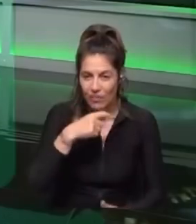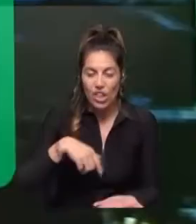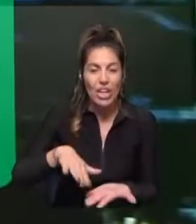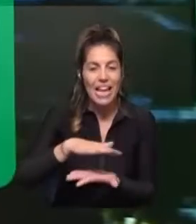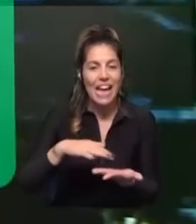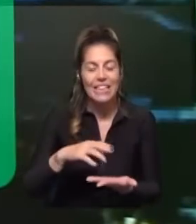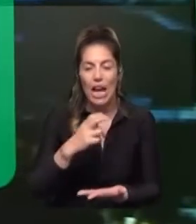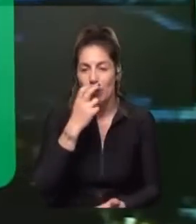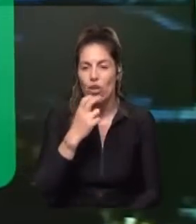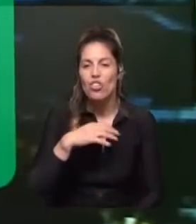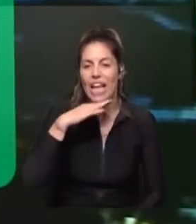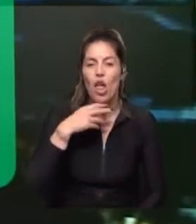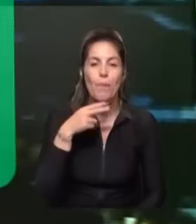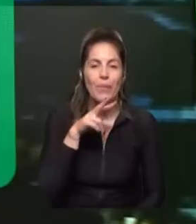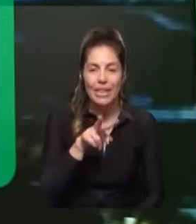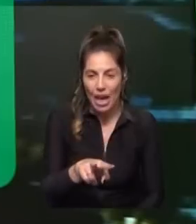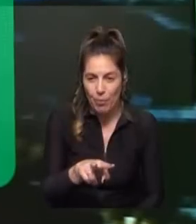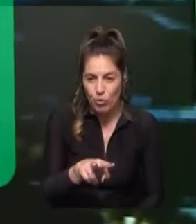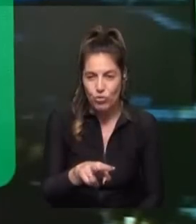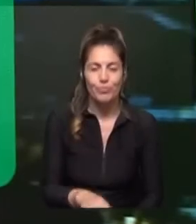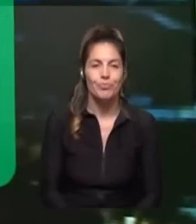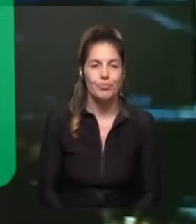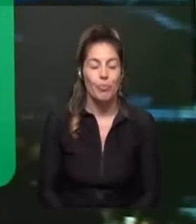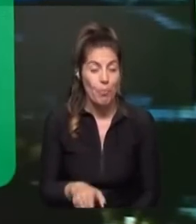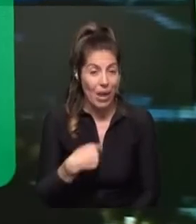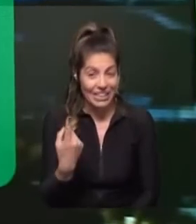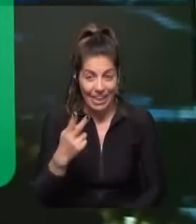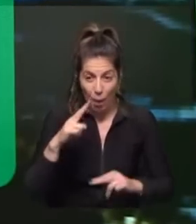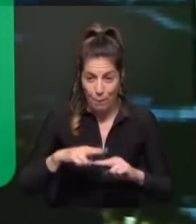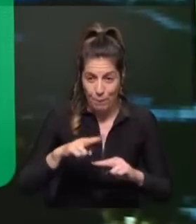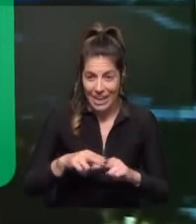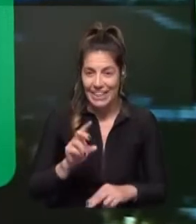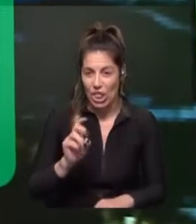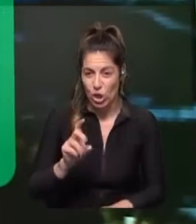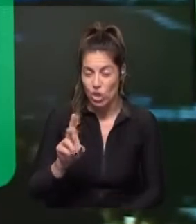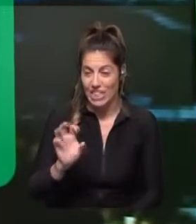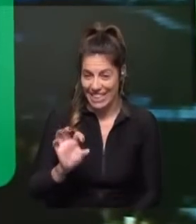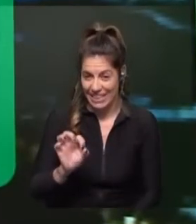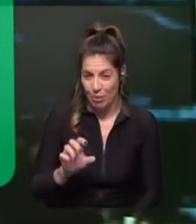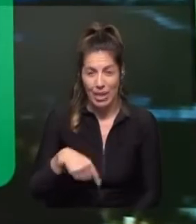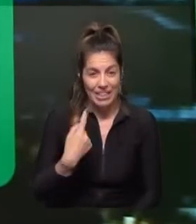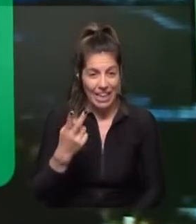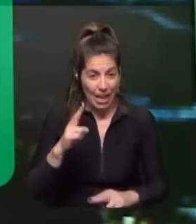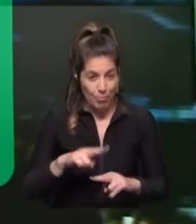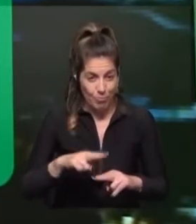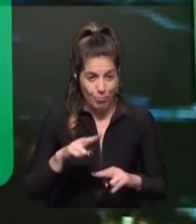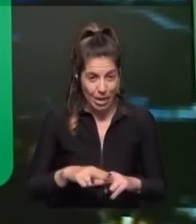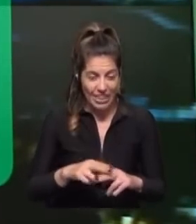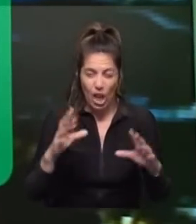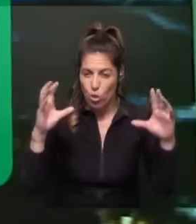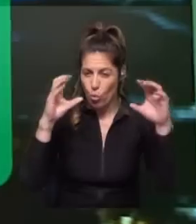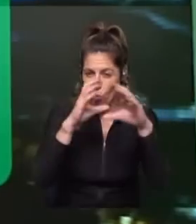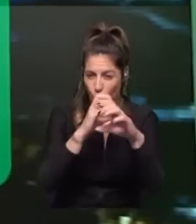metropolitana miramos hacia adelante empezando Natalia por lo previsto para mañana martes 12 de septiembre mañana martes 12 estará algo